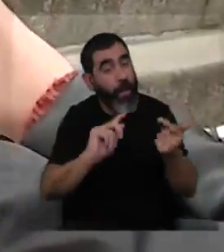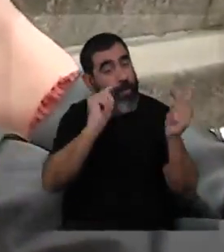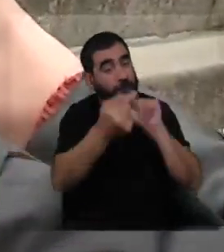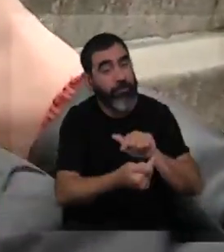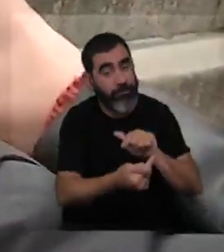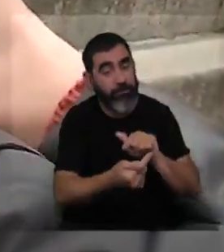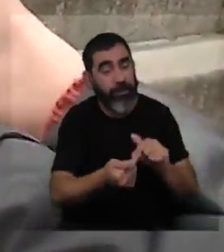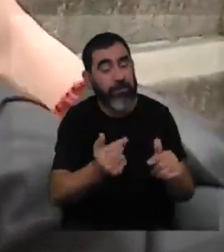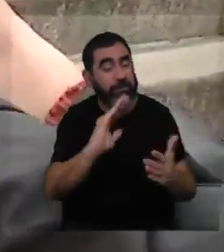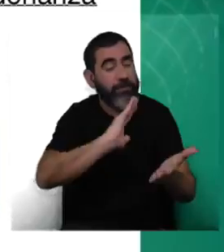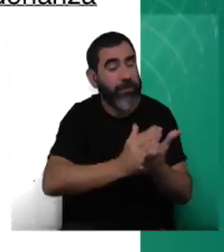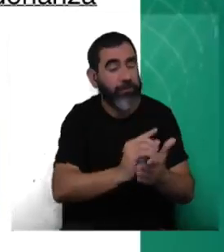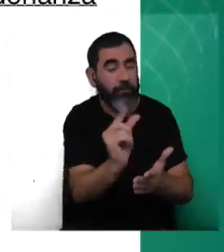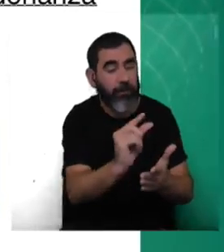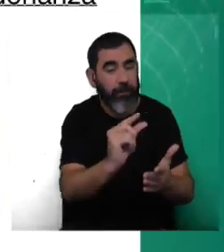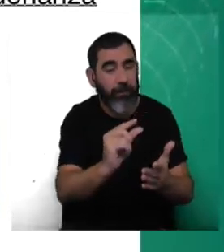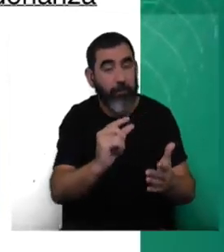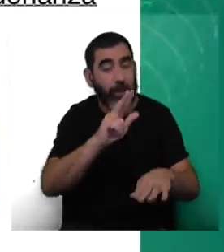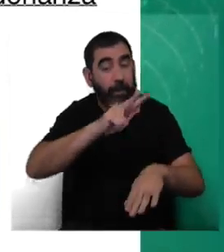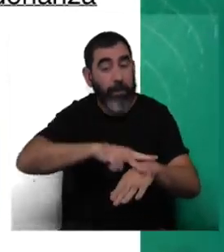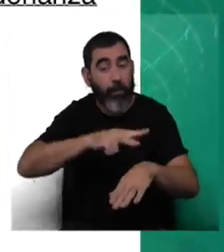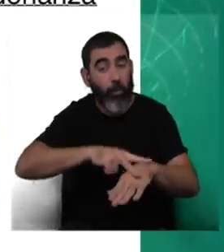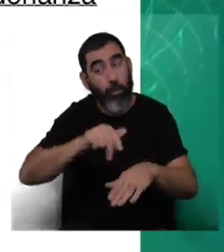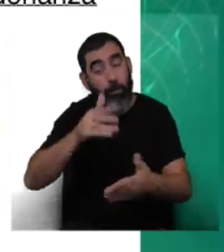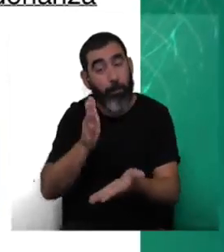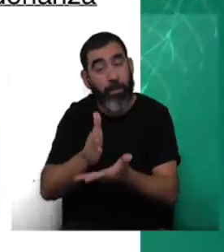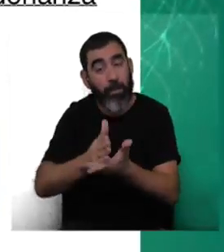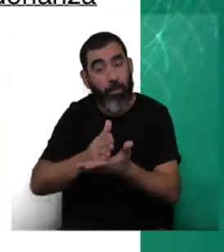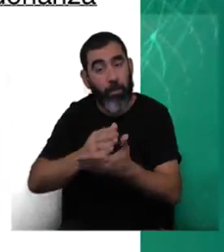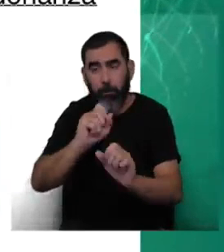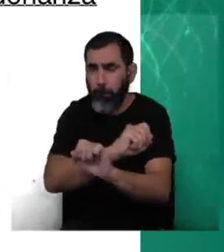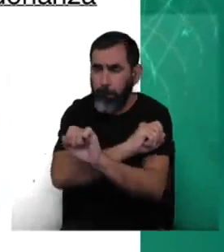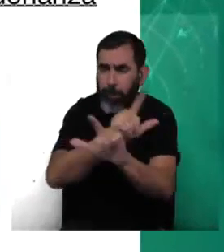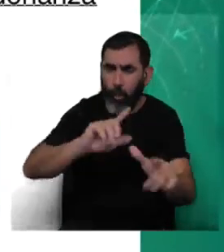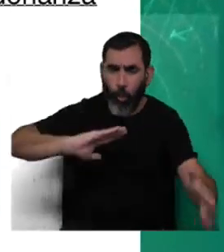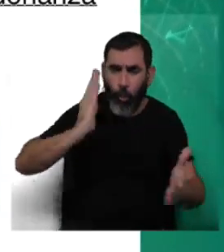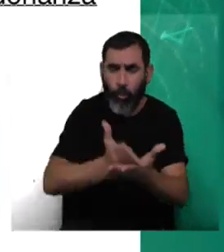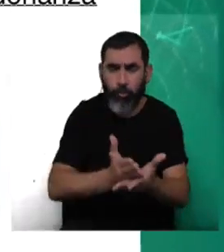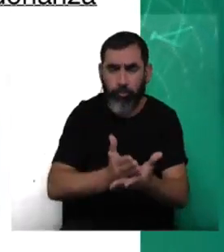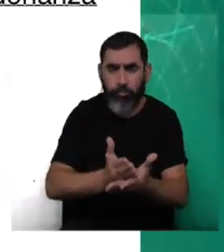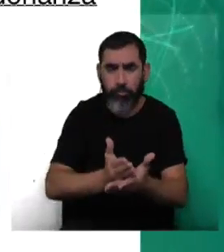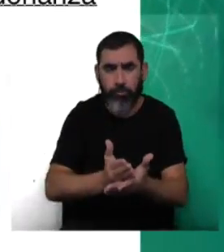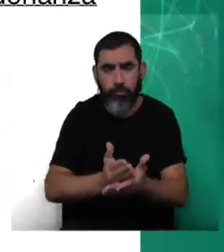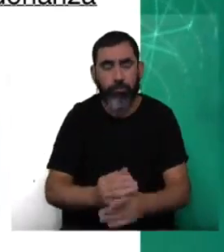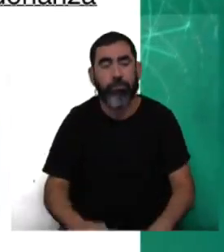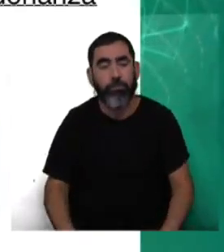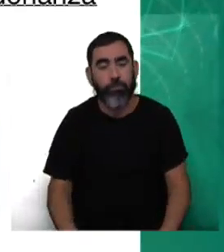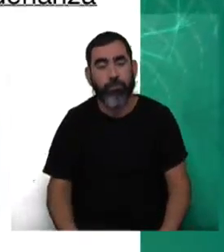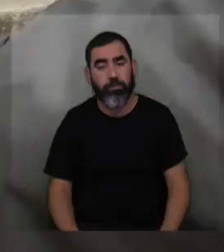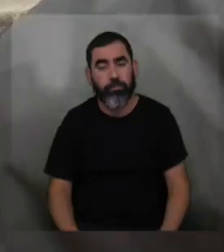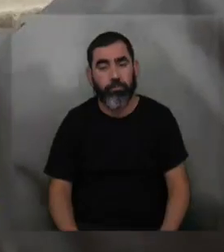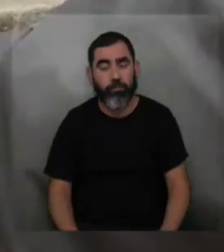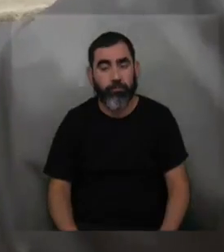sanción relativamente menor, a partir de las recomendaciones de la asesora letrada, se termina generando una sanción que es absolutamente